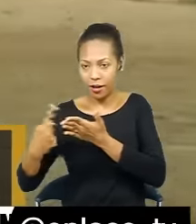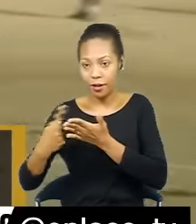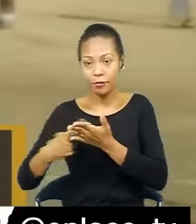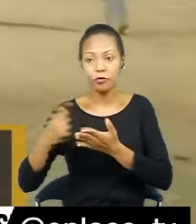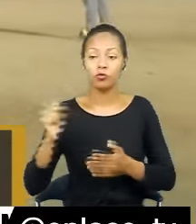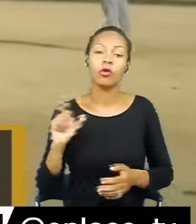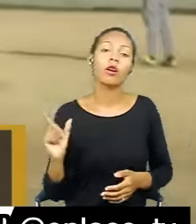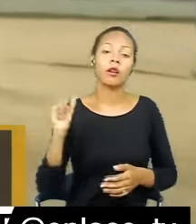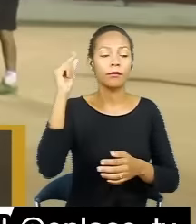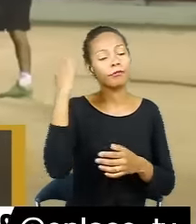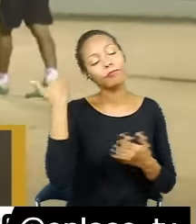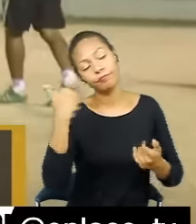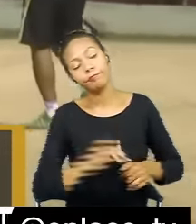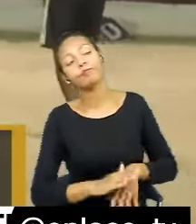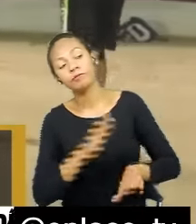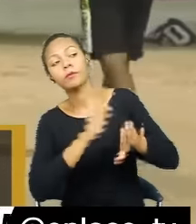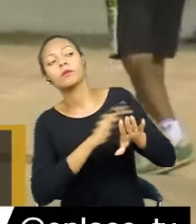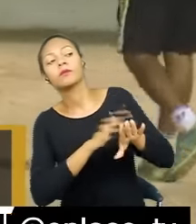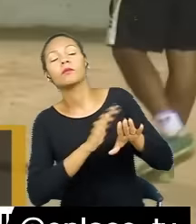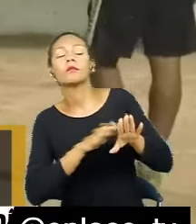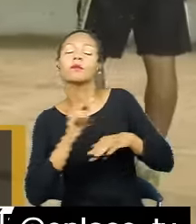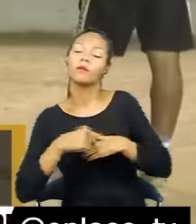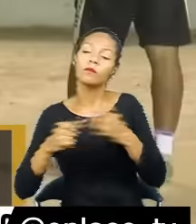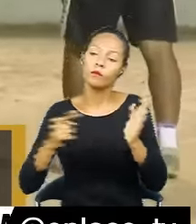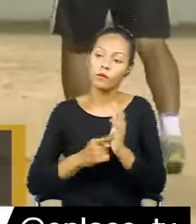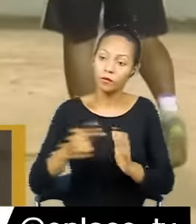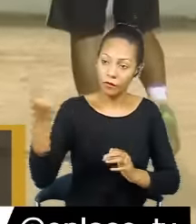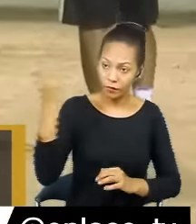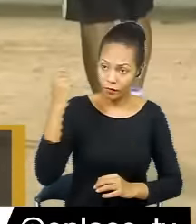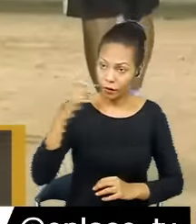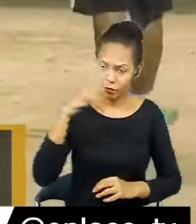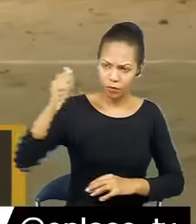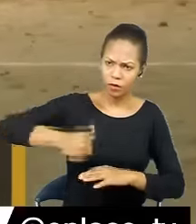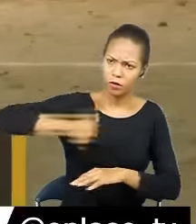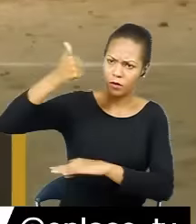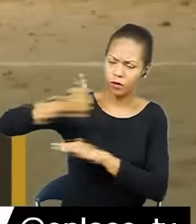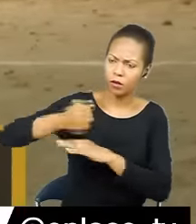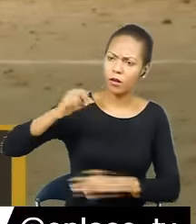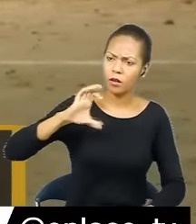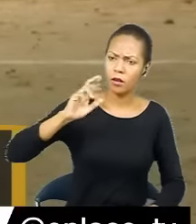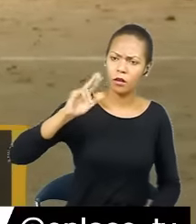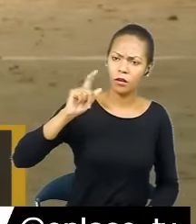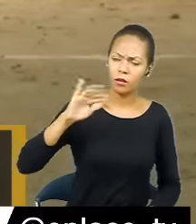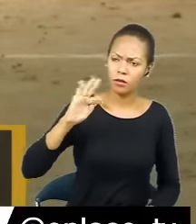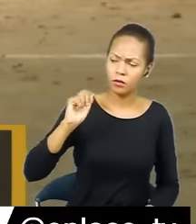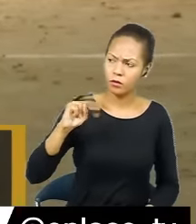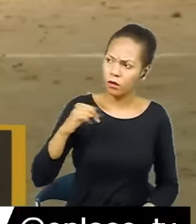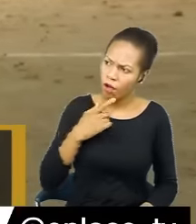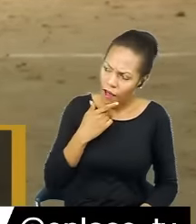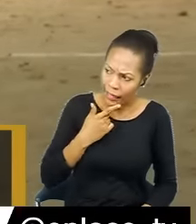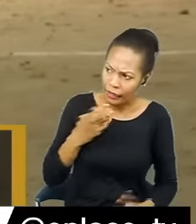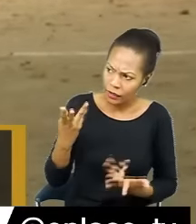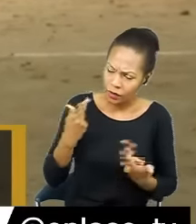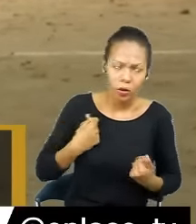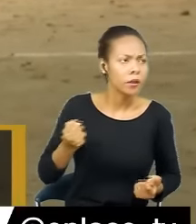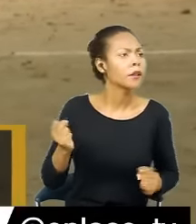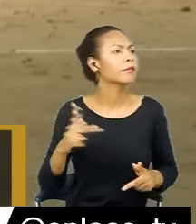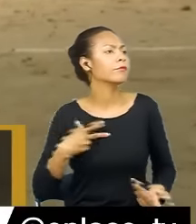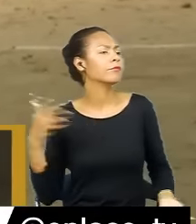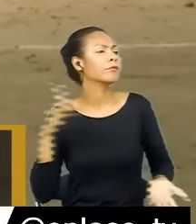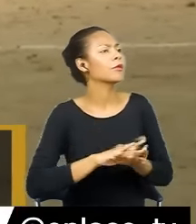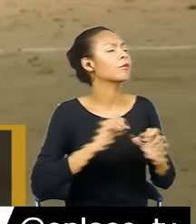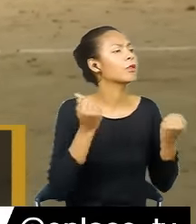fue notificada de esta resolución y en los últimos días su director Cristian Juliao anunció que viajará a la ciudad de Bogotá para mediar gestiones y devolver